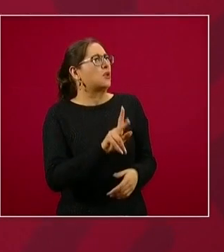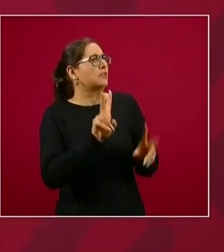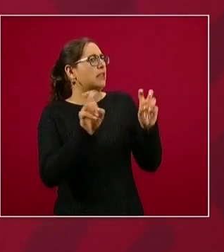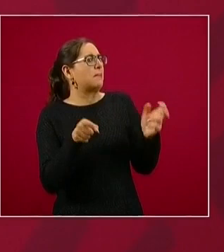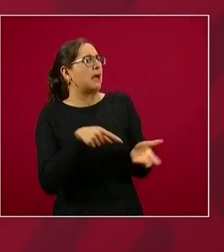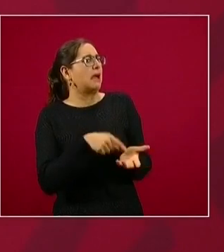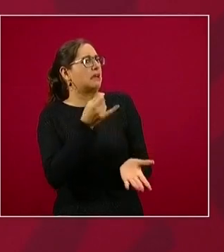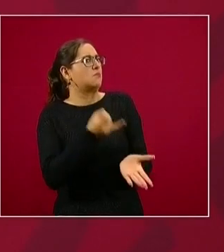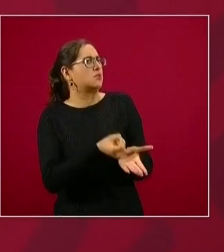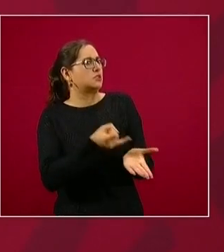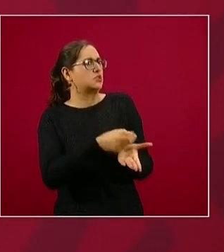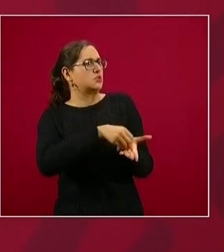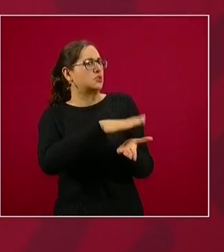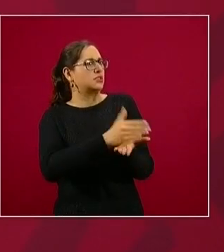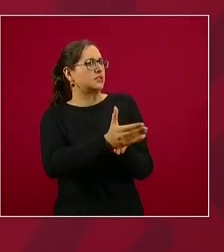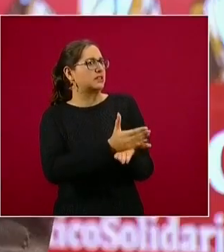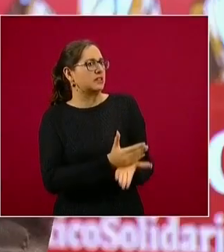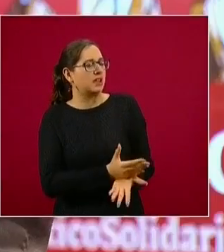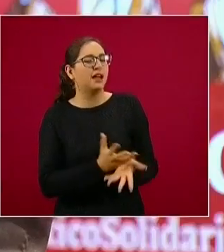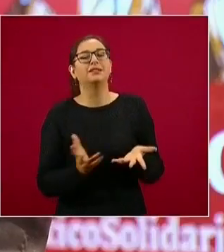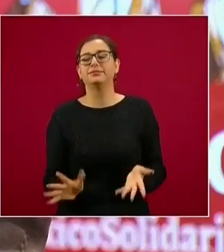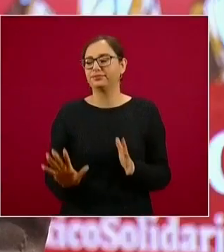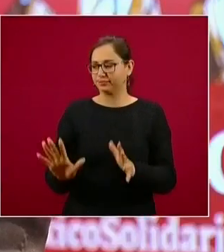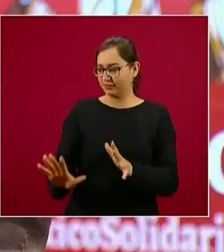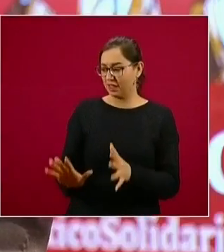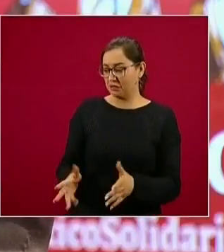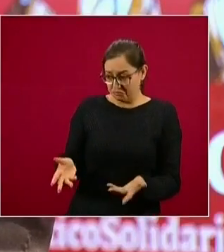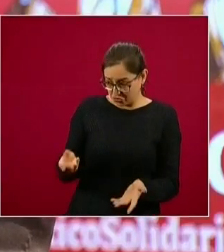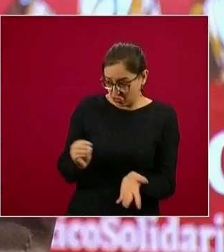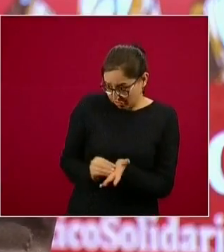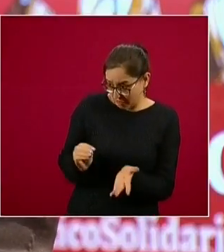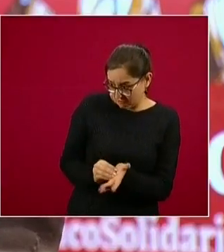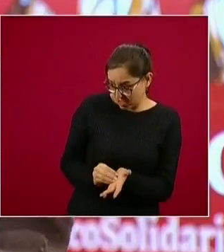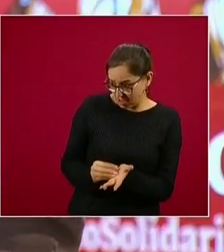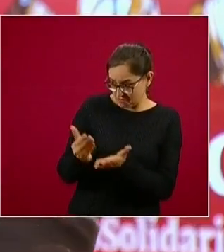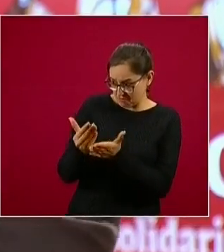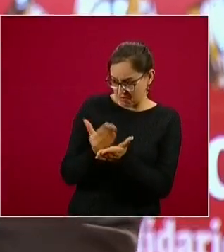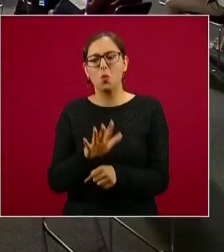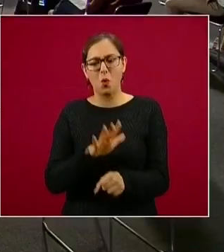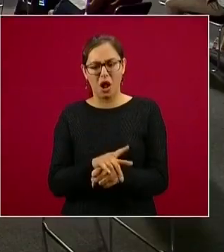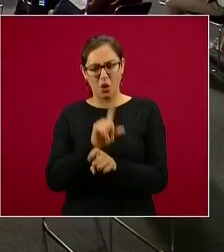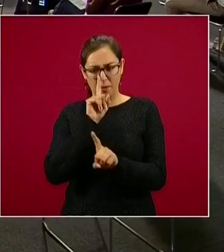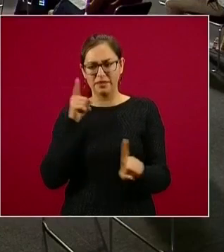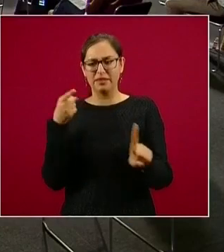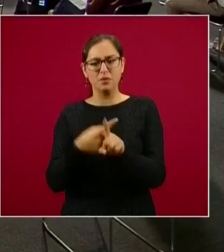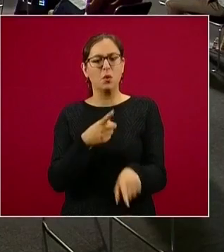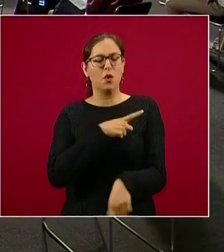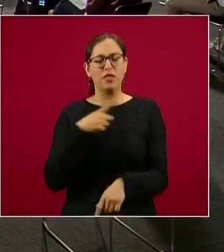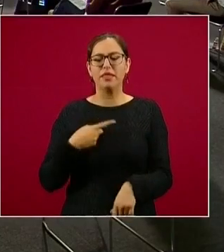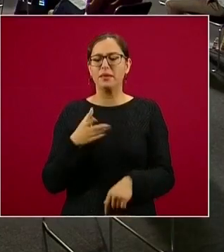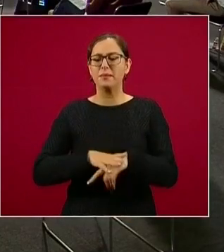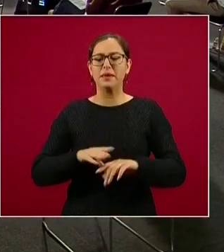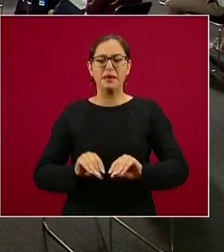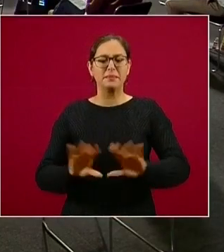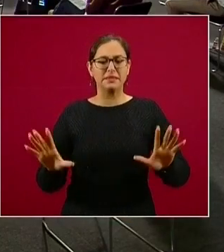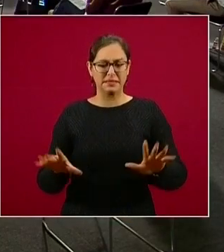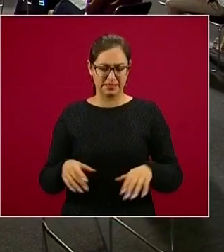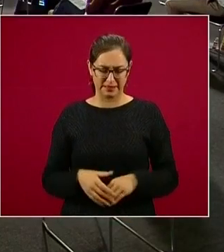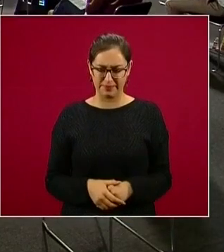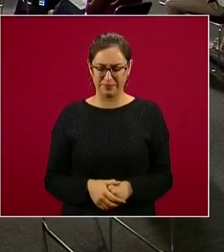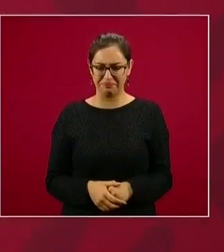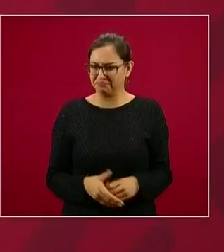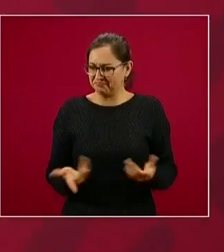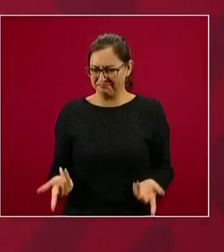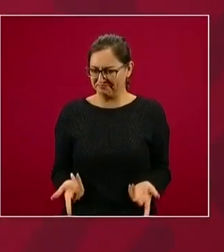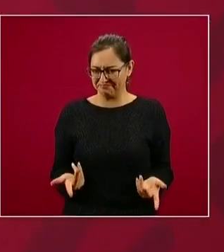exacto. Se tiene que aclarar cuál es el propósito. No hace falta